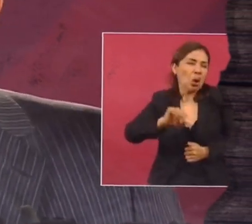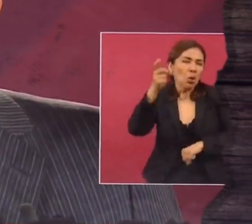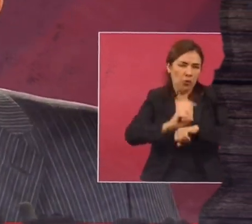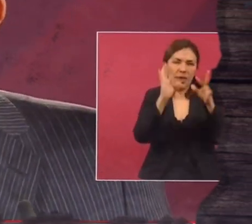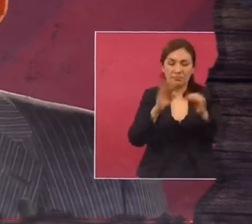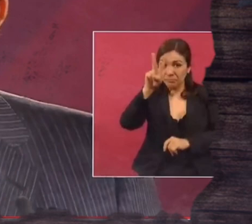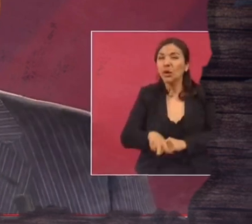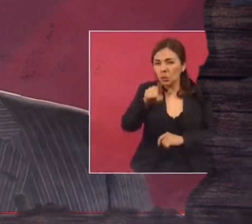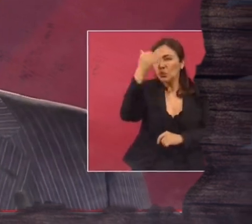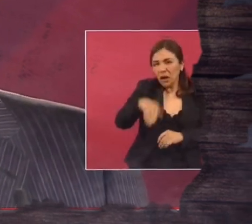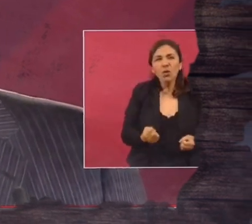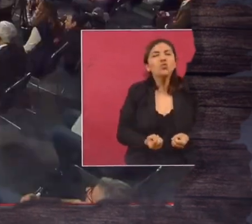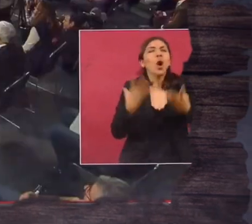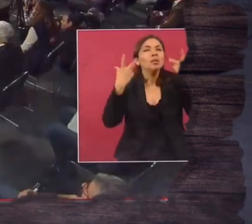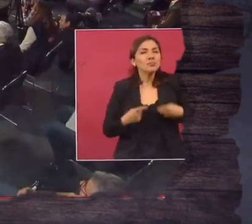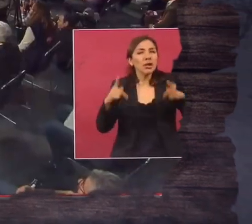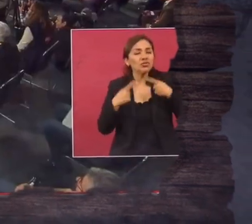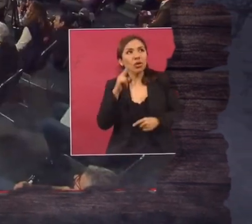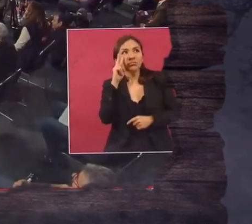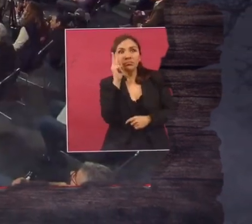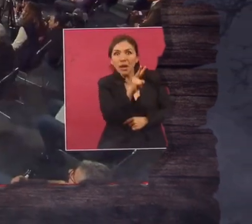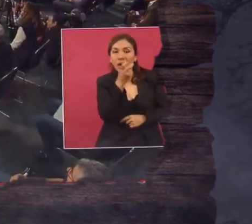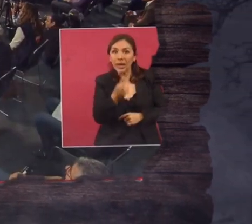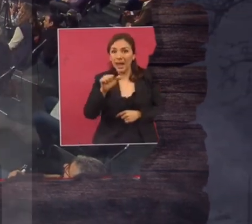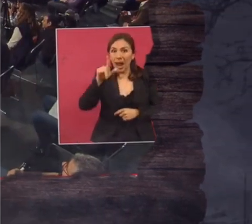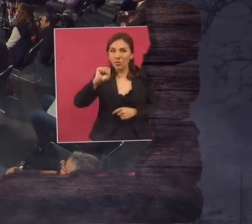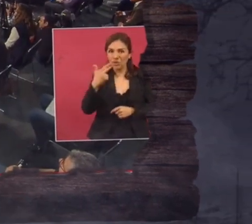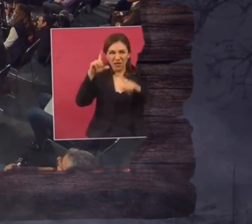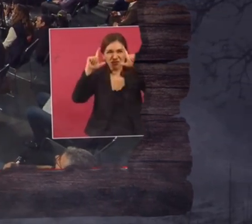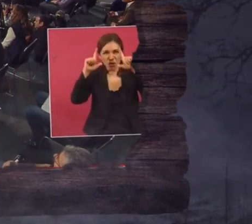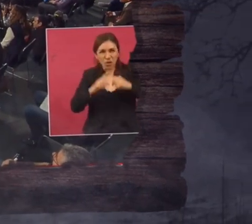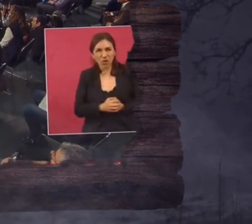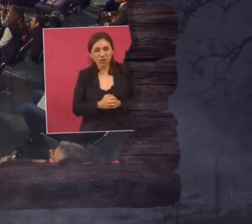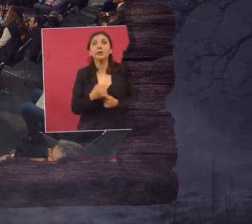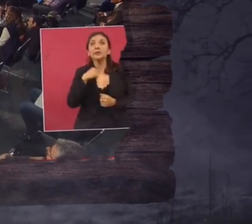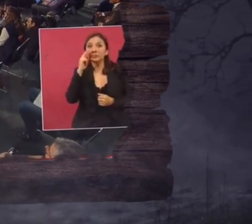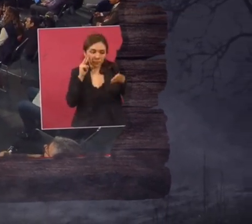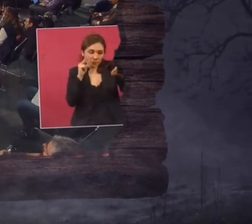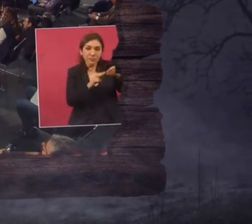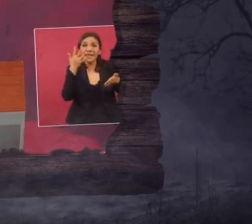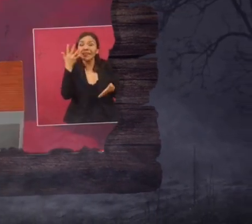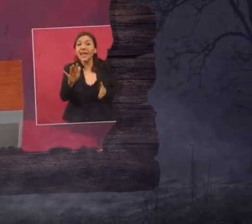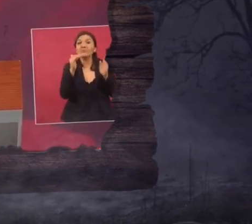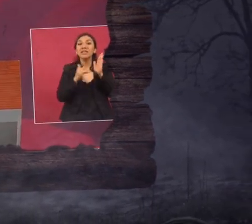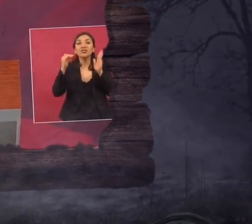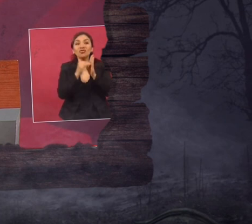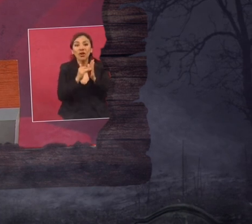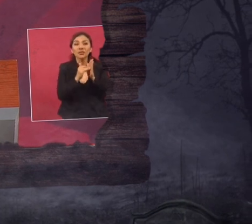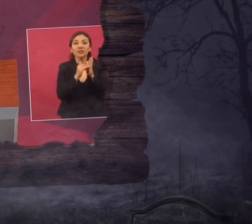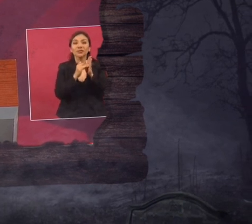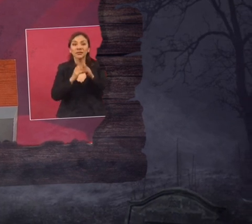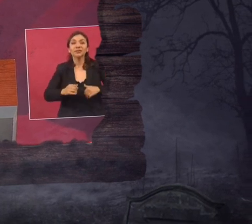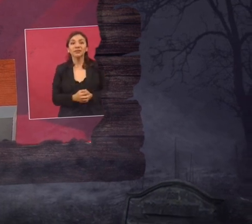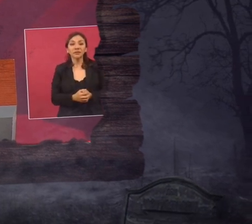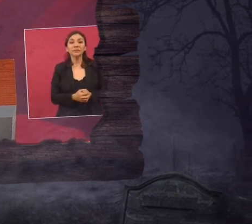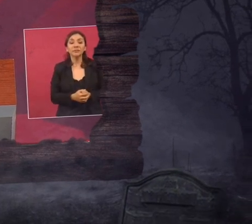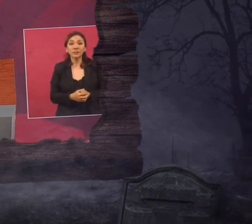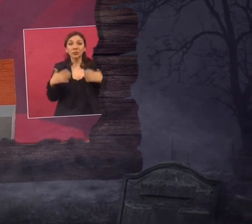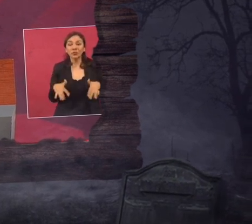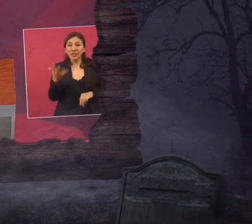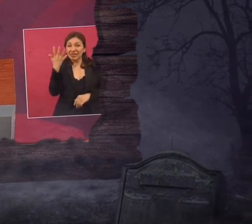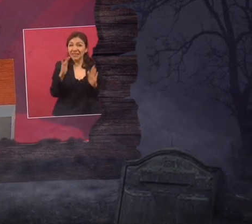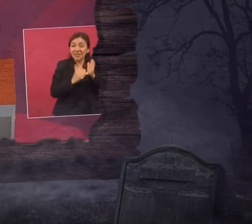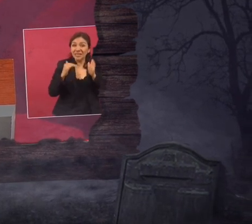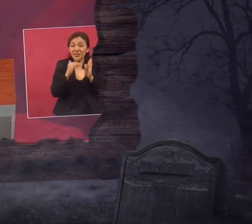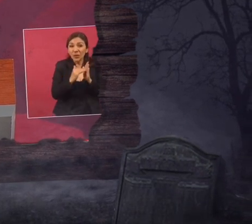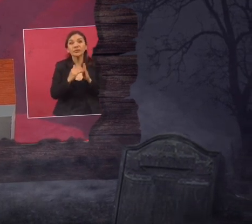saben cuántos han visto lo de la lucha yo creo diez millones diez